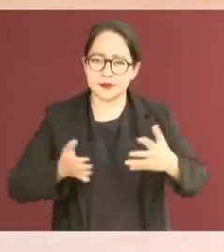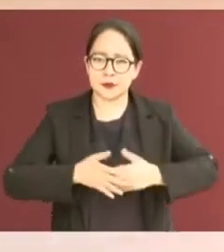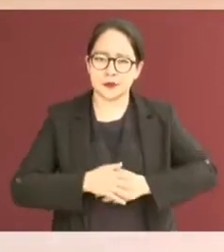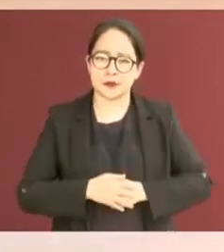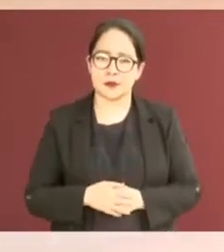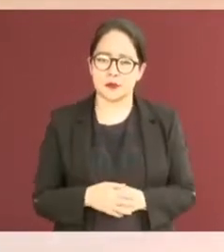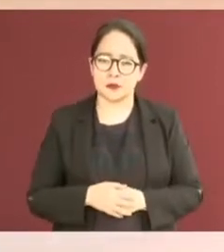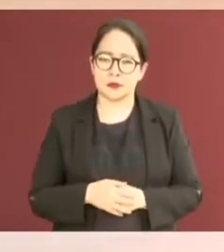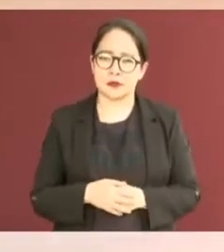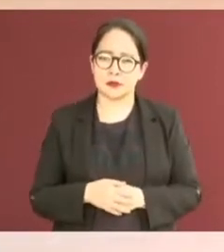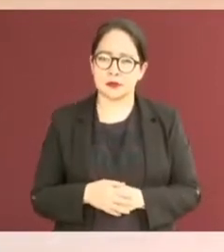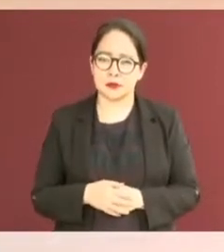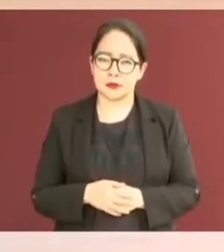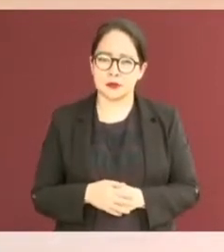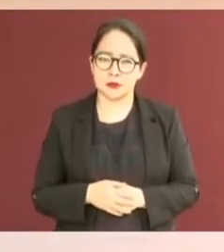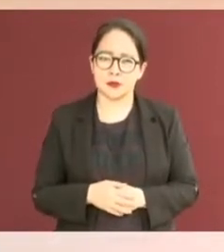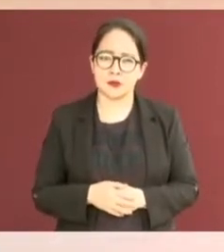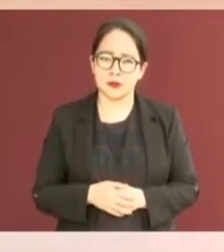Es el origen